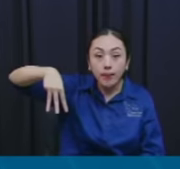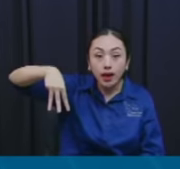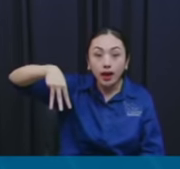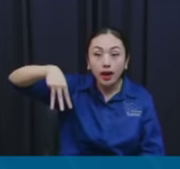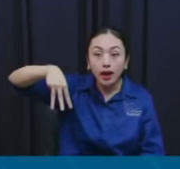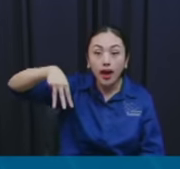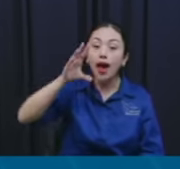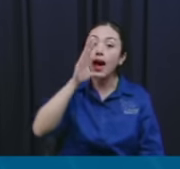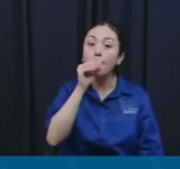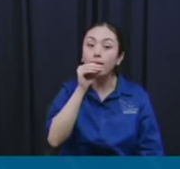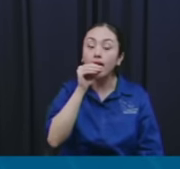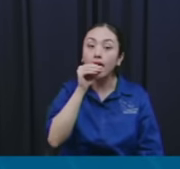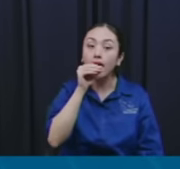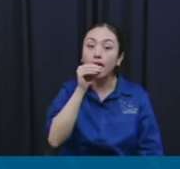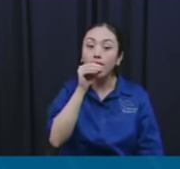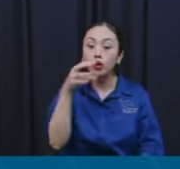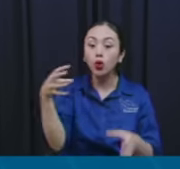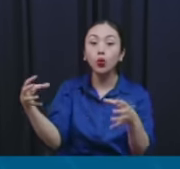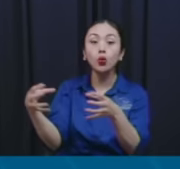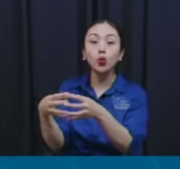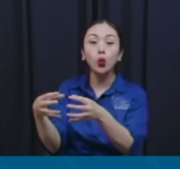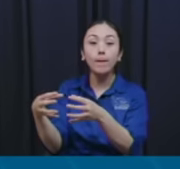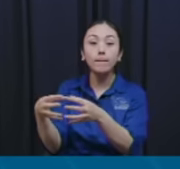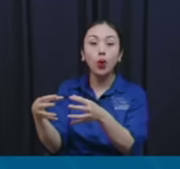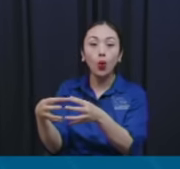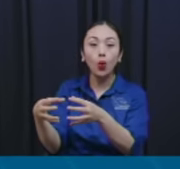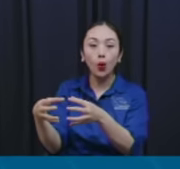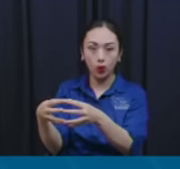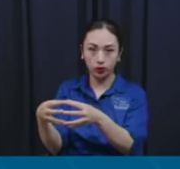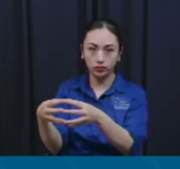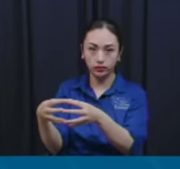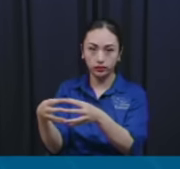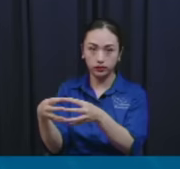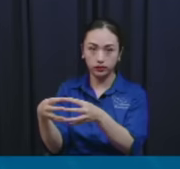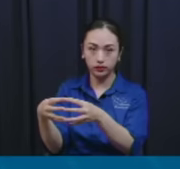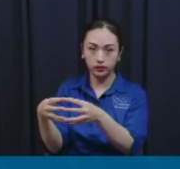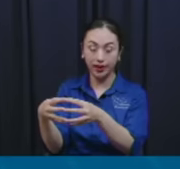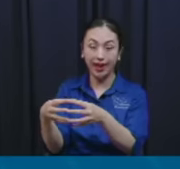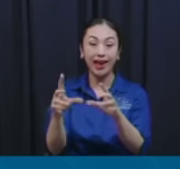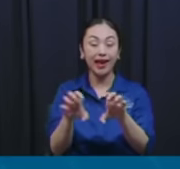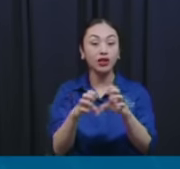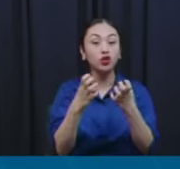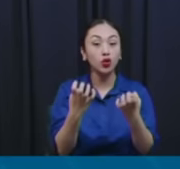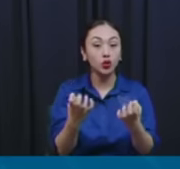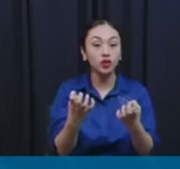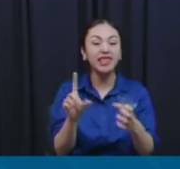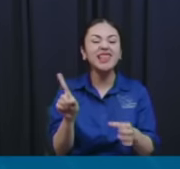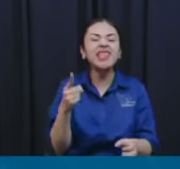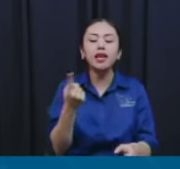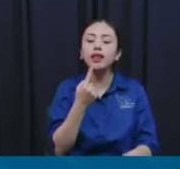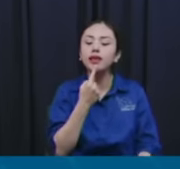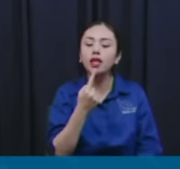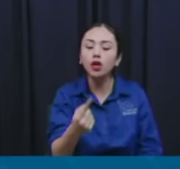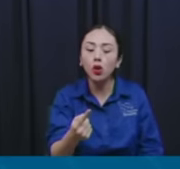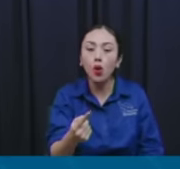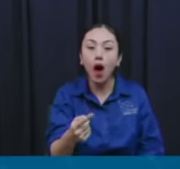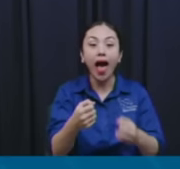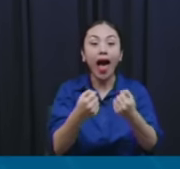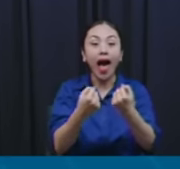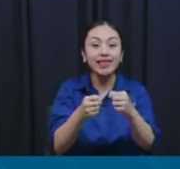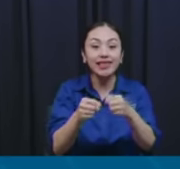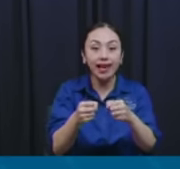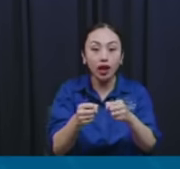plural entonces aquí está diciendo que qui dijo hagamos fue